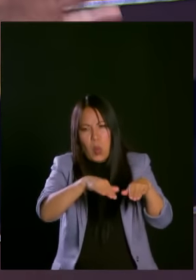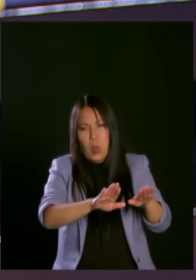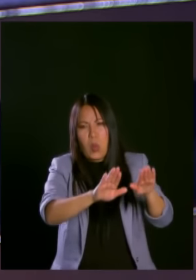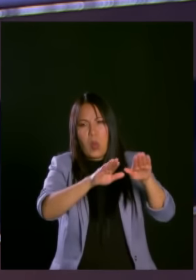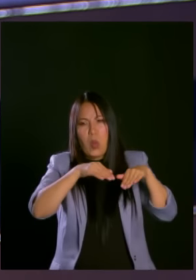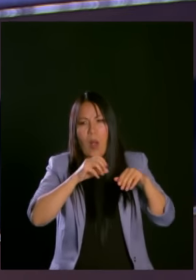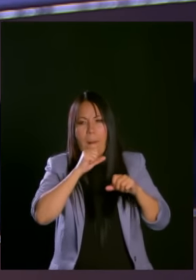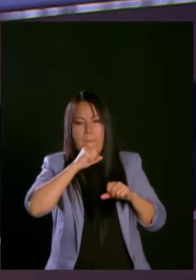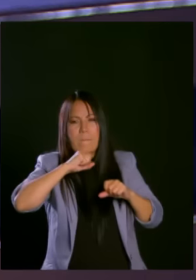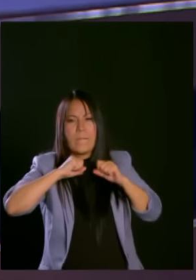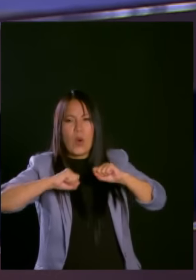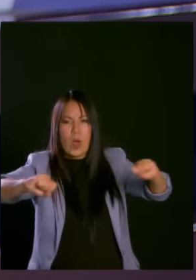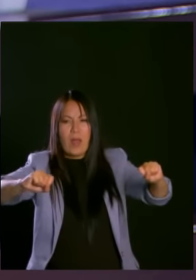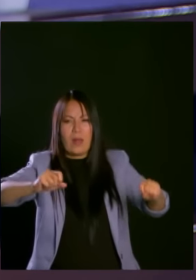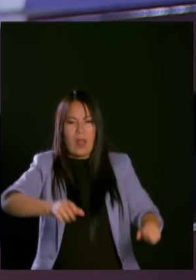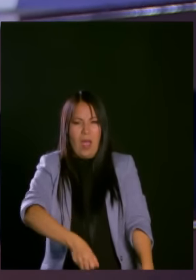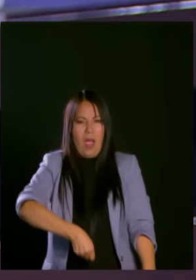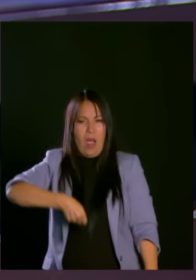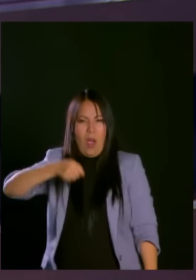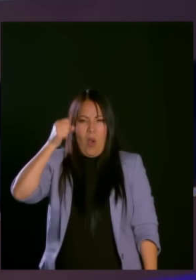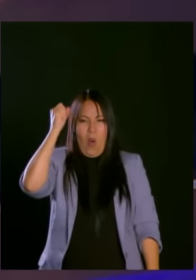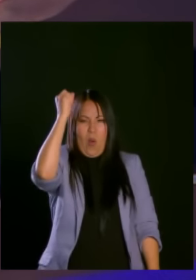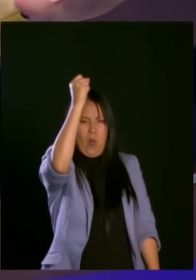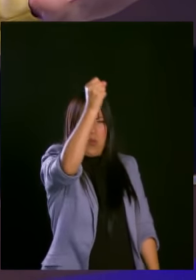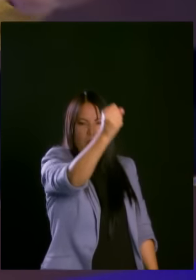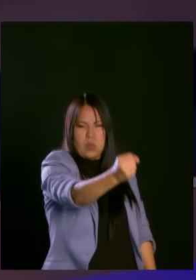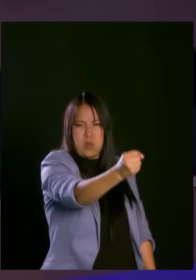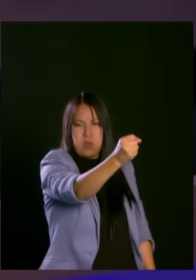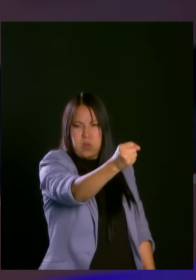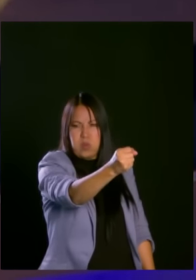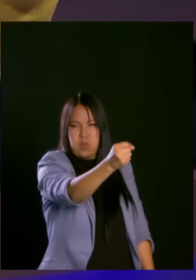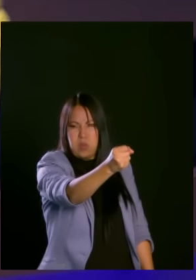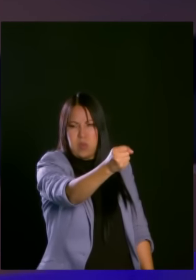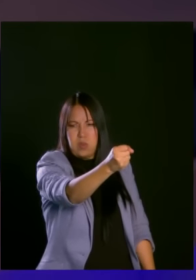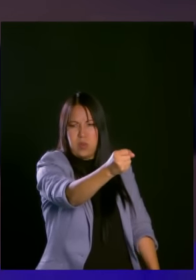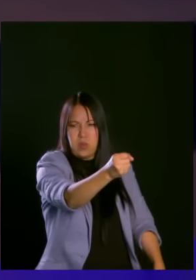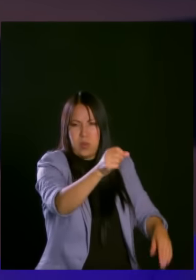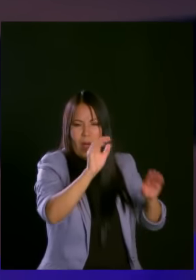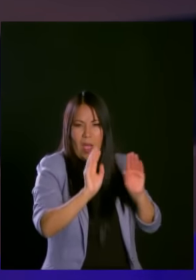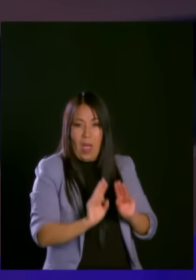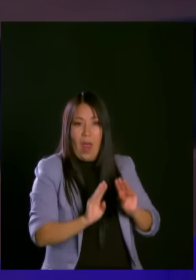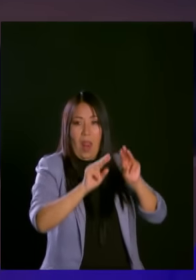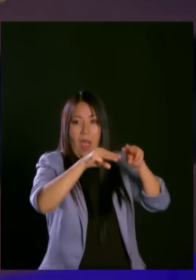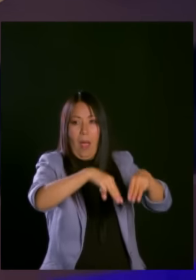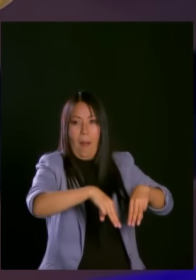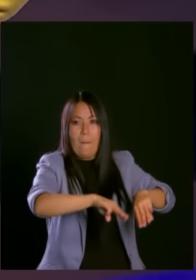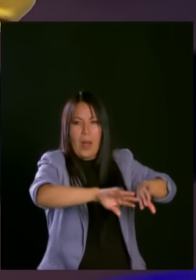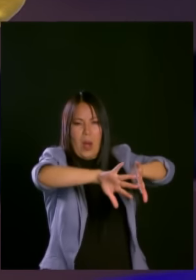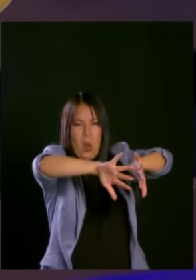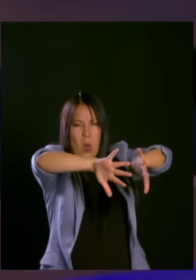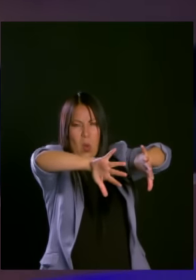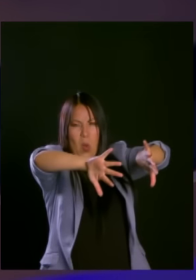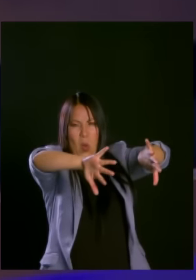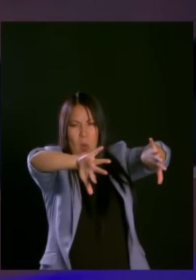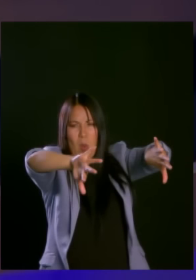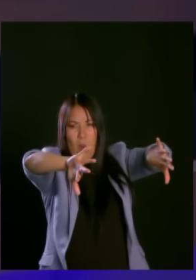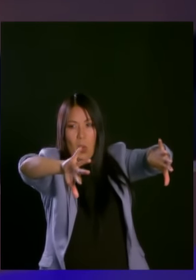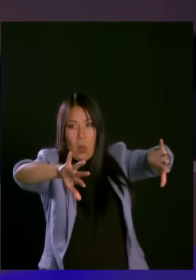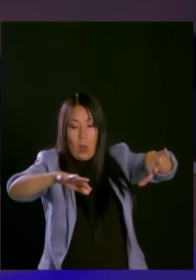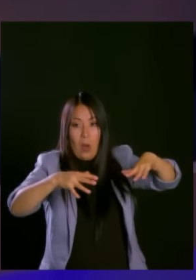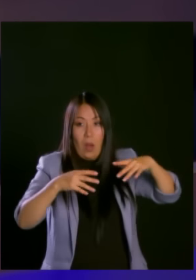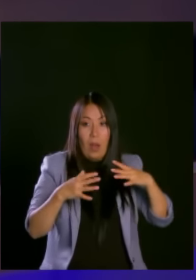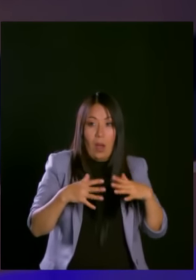Y oyendo a Dios cuando le dice, Moisés, no es tiempo de orar, levanta la vara, partí el mar y que mi pueblo pase en seco. Yo me estoy imaginando como estuve